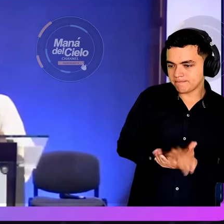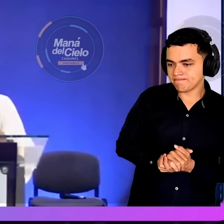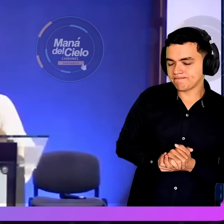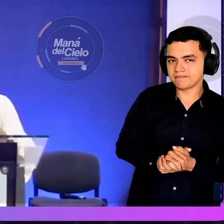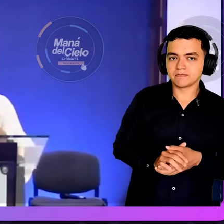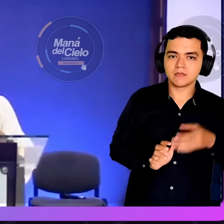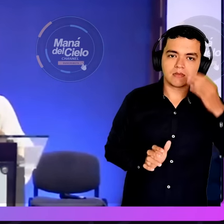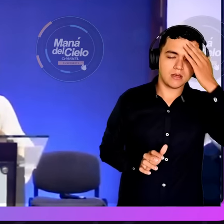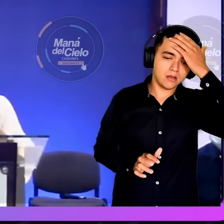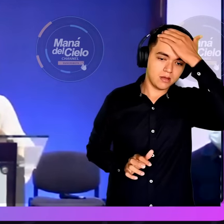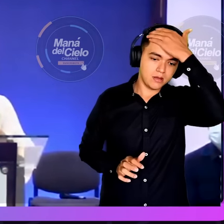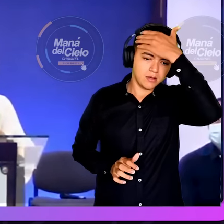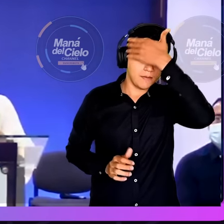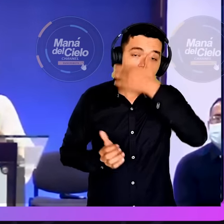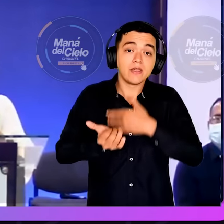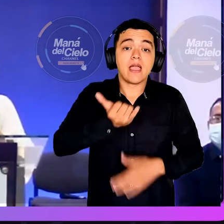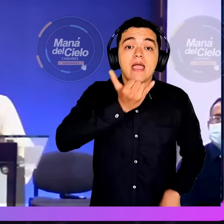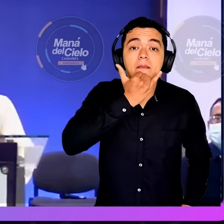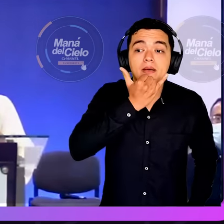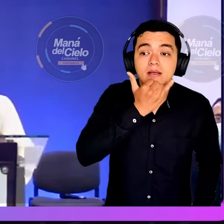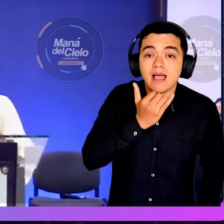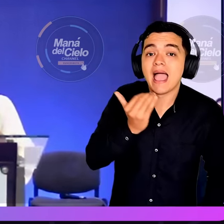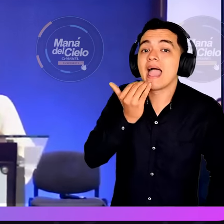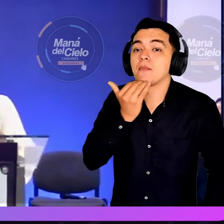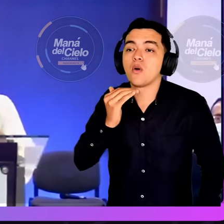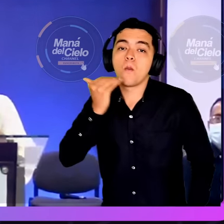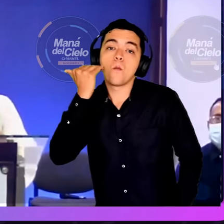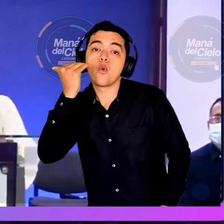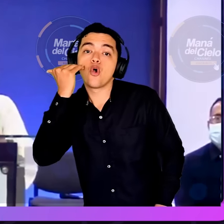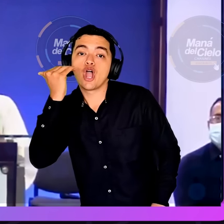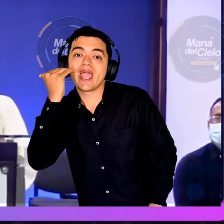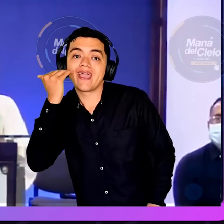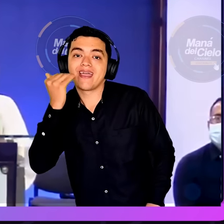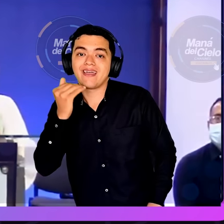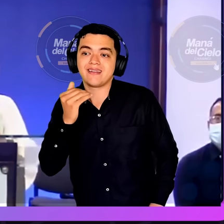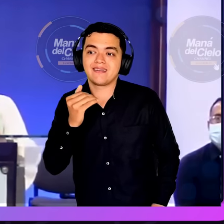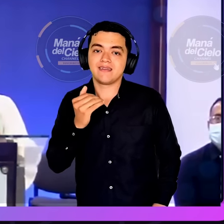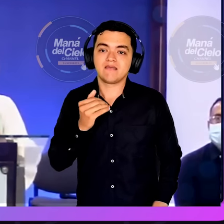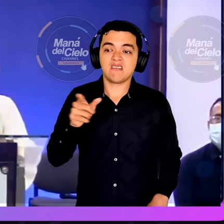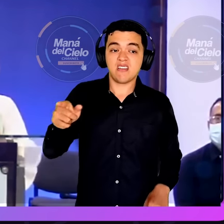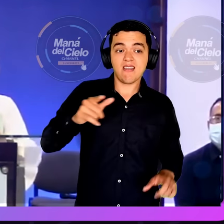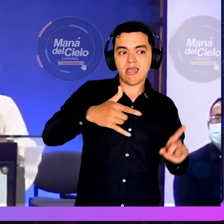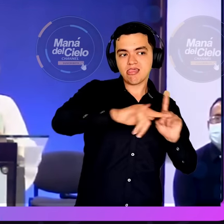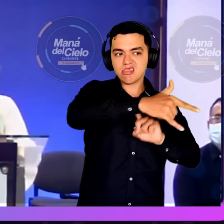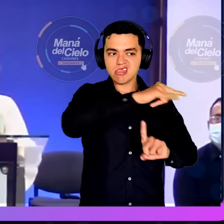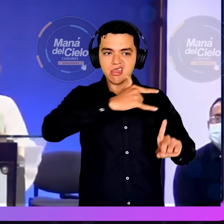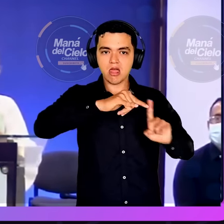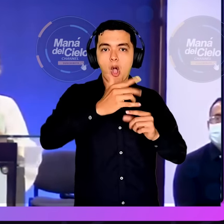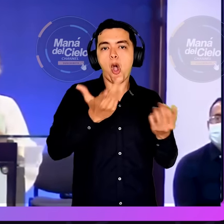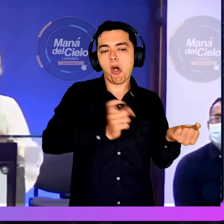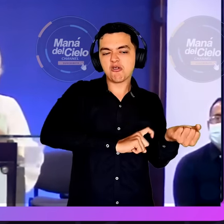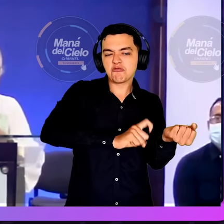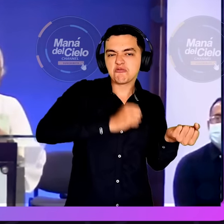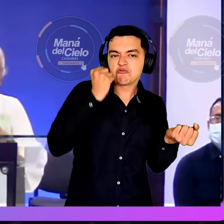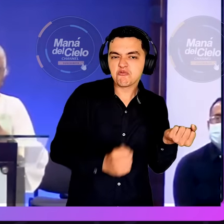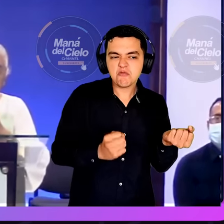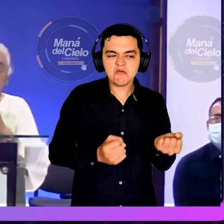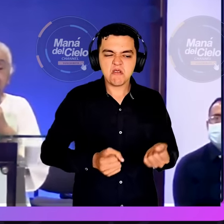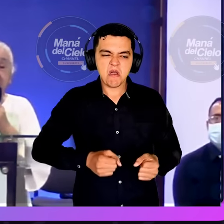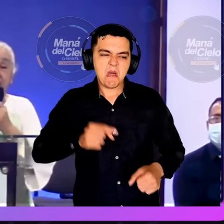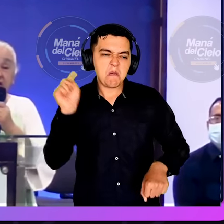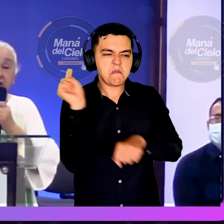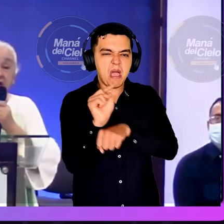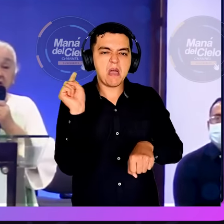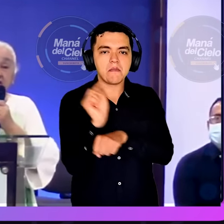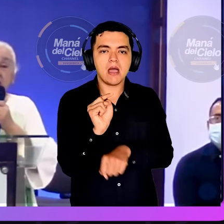tenga como en esa altura, la tenga como en esa altura. Así que estos detalles son buenos tenerlos como en cuenta. Y